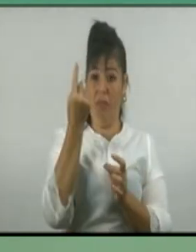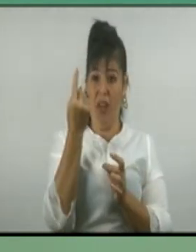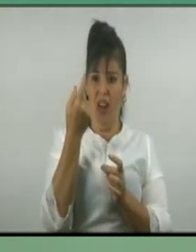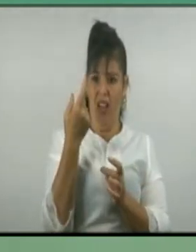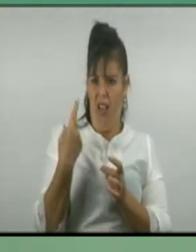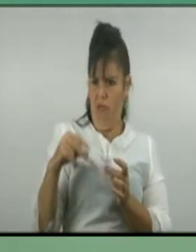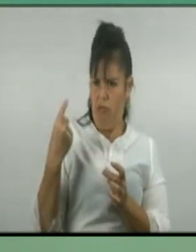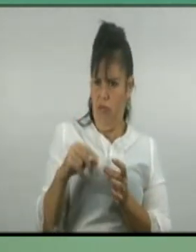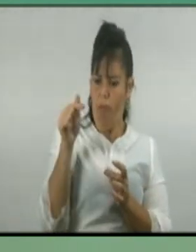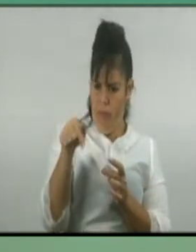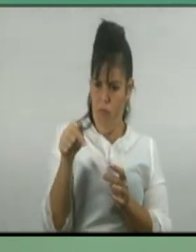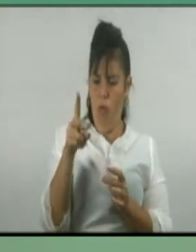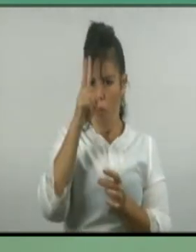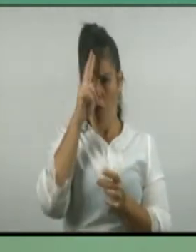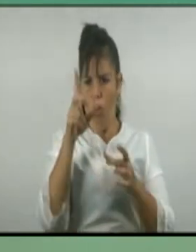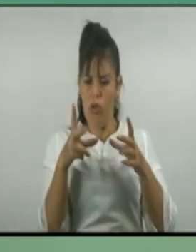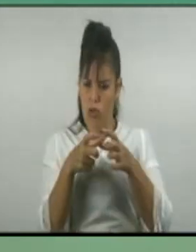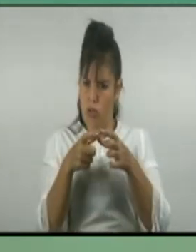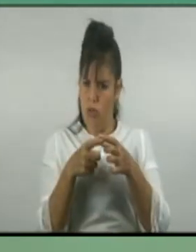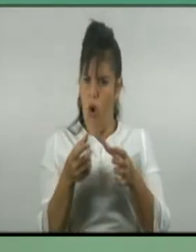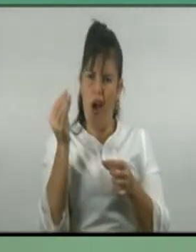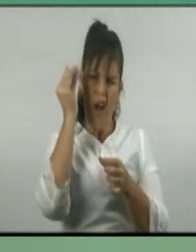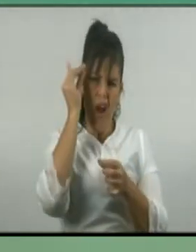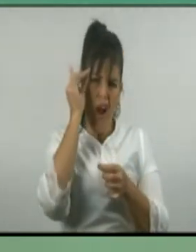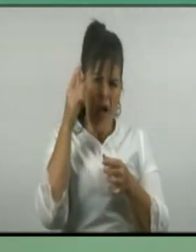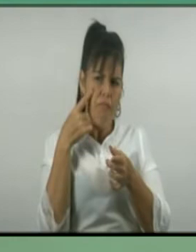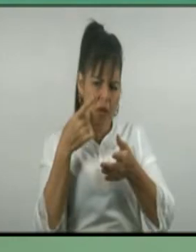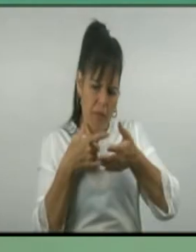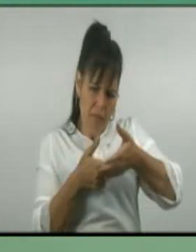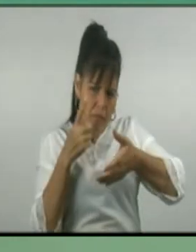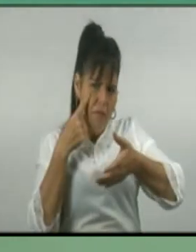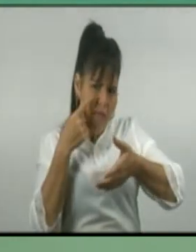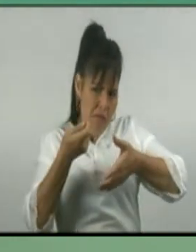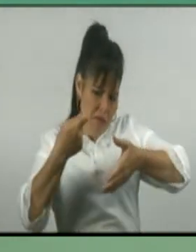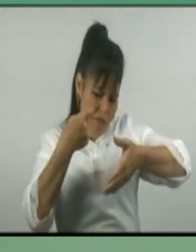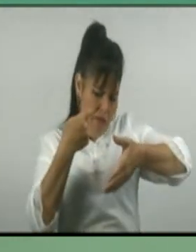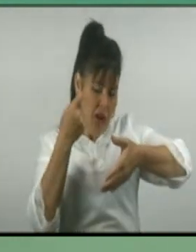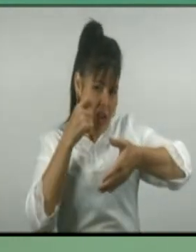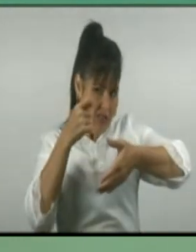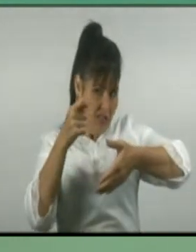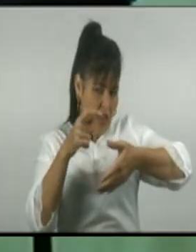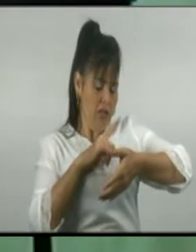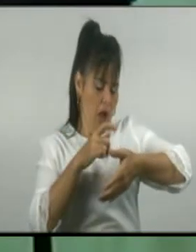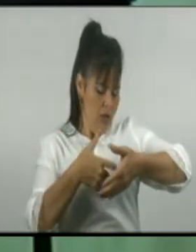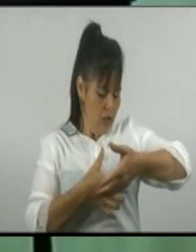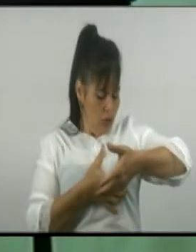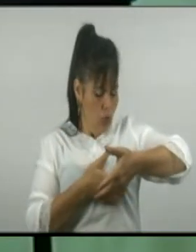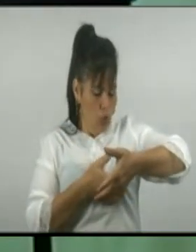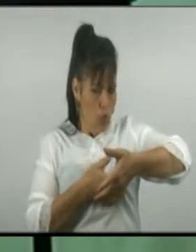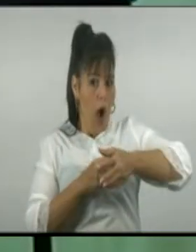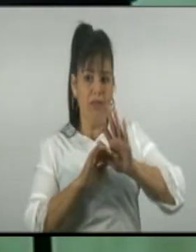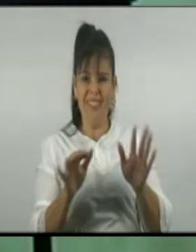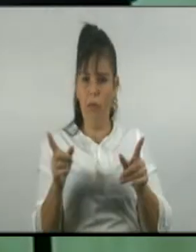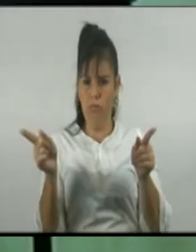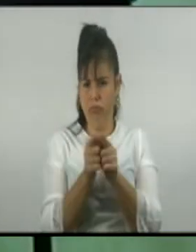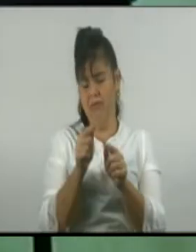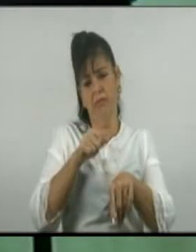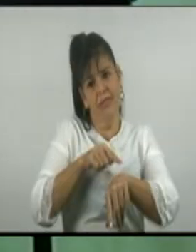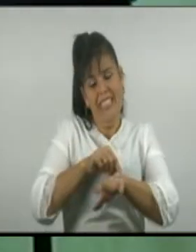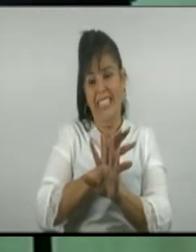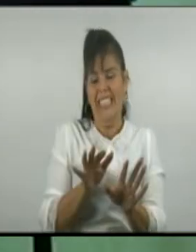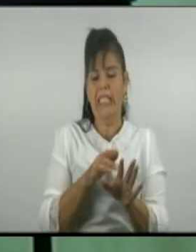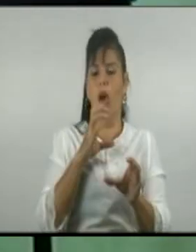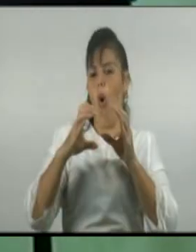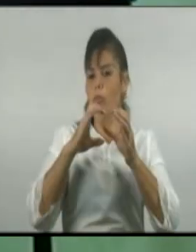en este lugar y posteriormente a eso pues entonces continuar con lo que hemos explicado primordial porque el tiempo se nos agota la